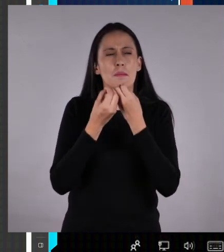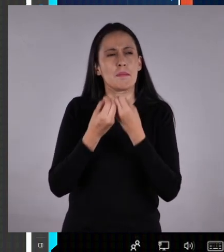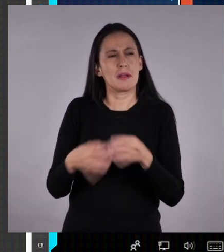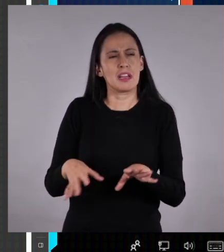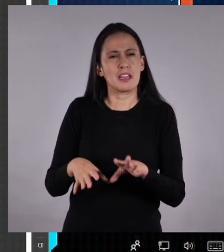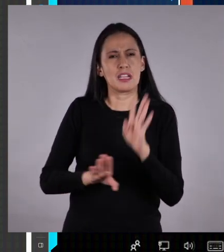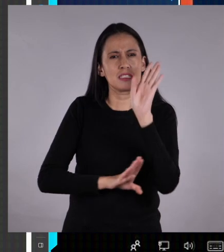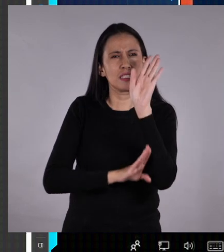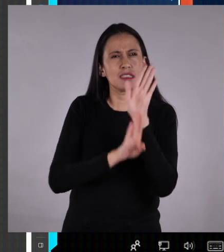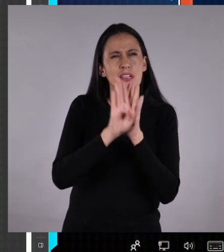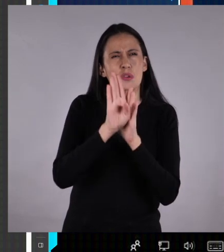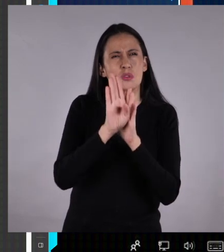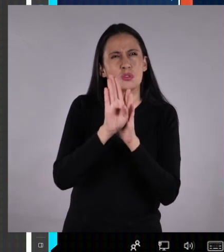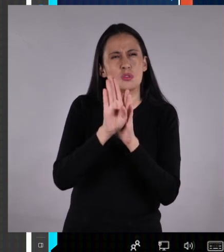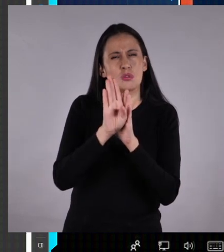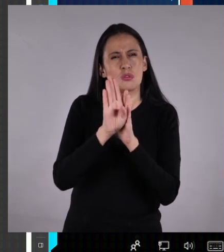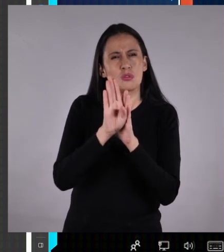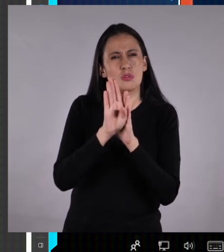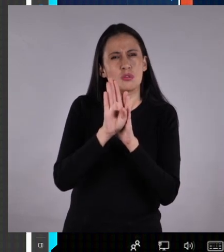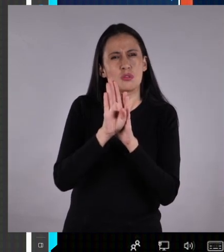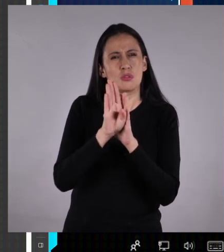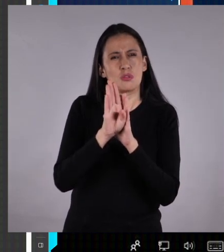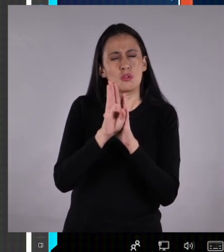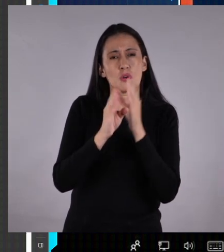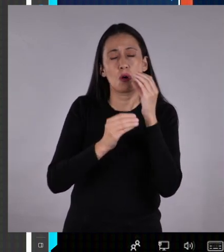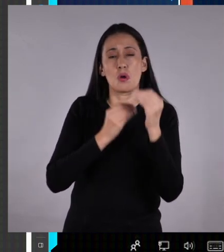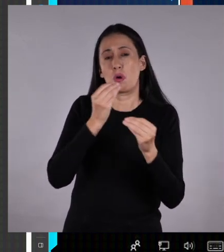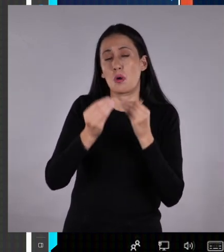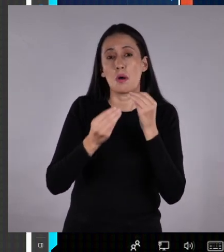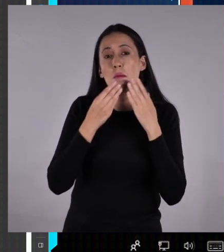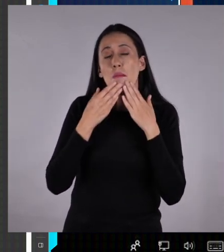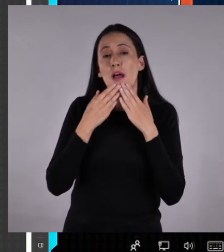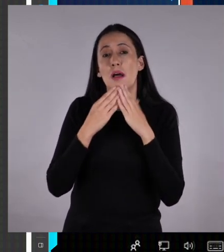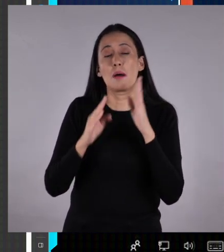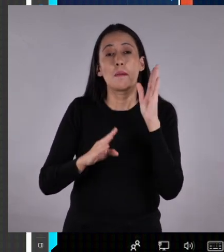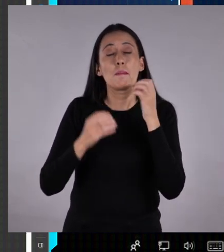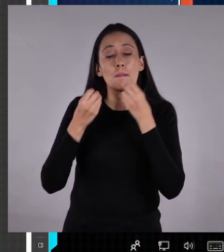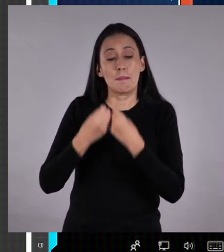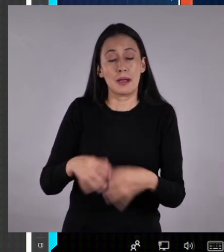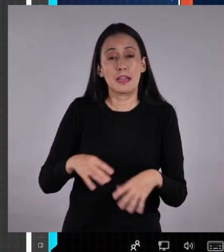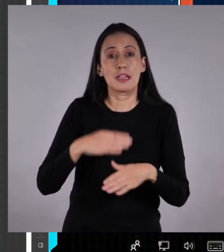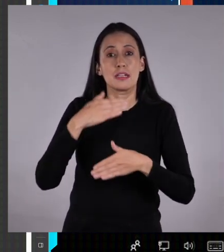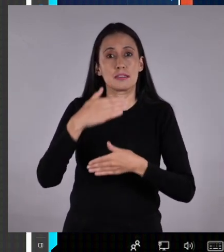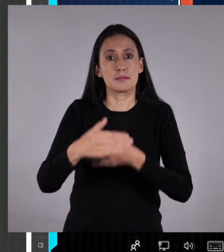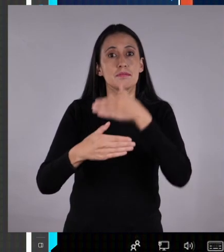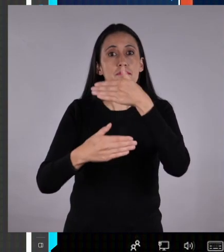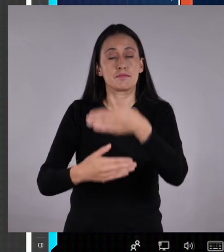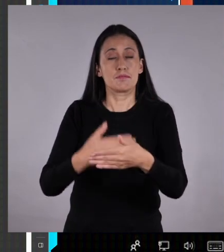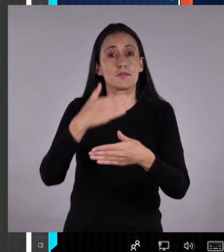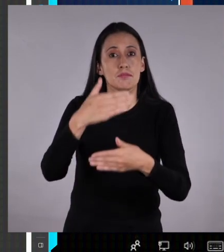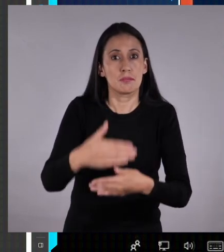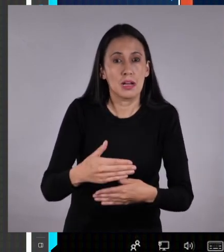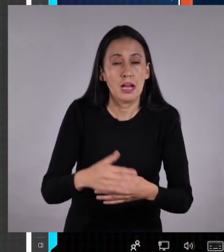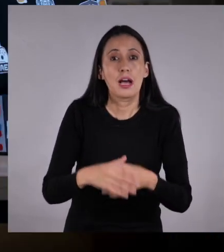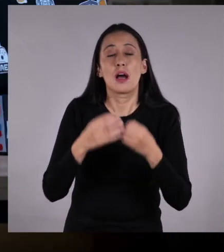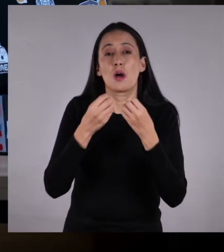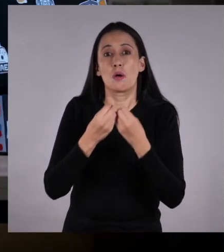Pérdidas relacionadas con el propio ciclo de la vida, el paso de las etapas, la pérdida de la infancia.